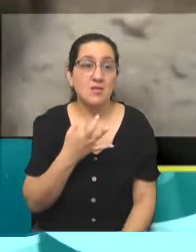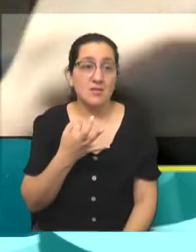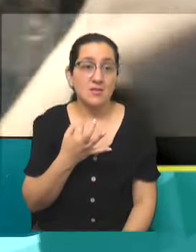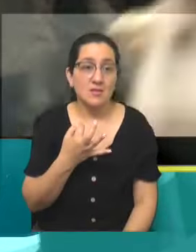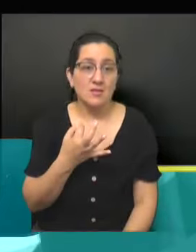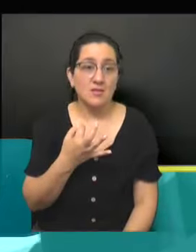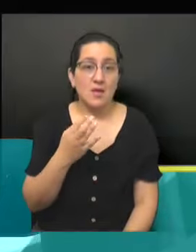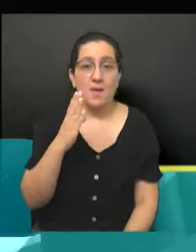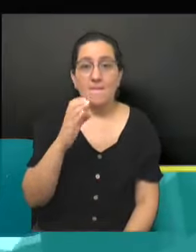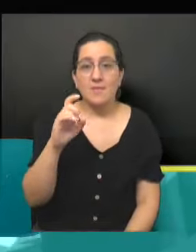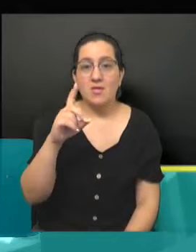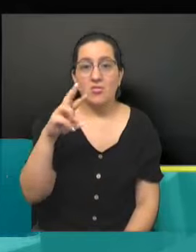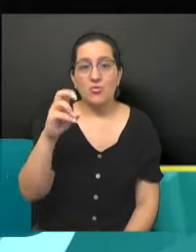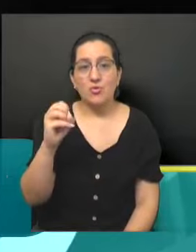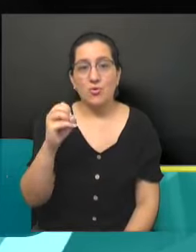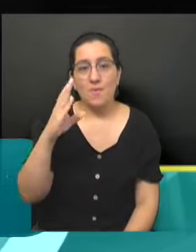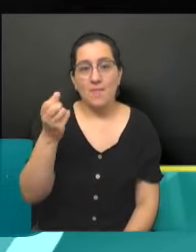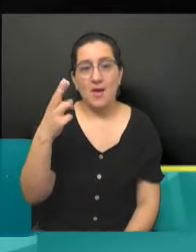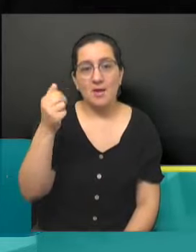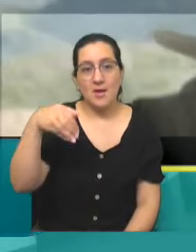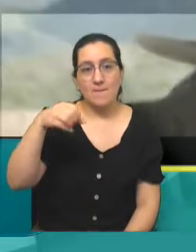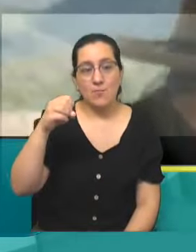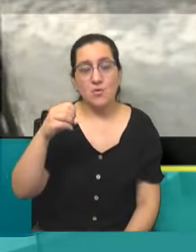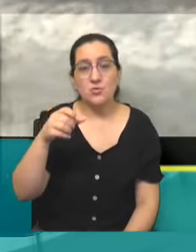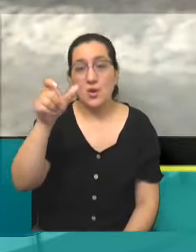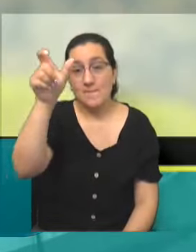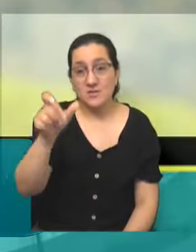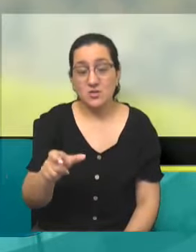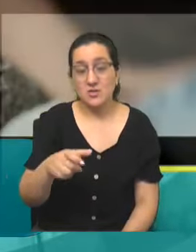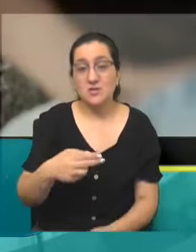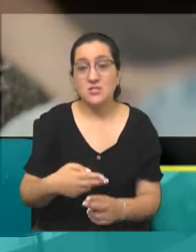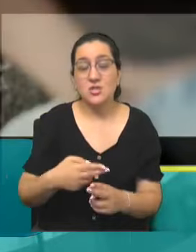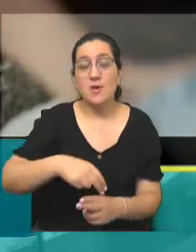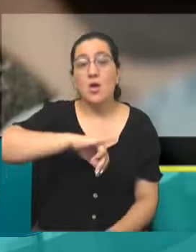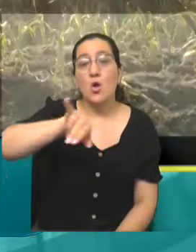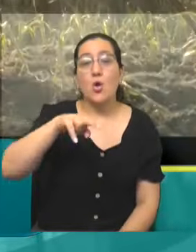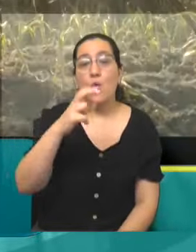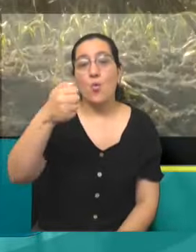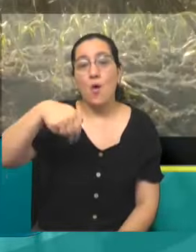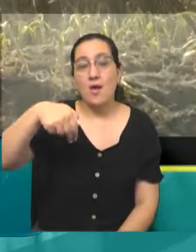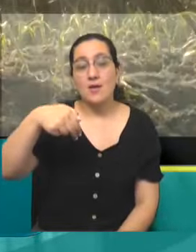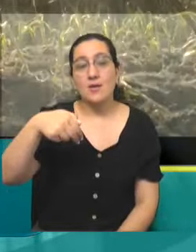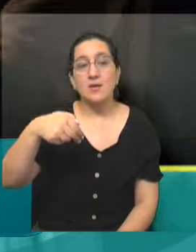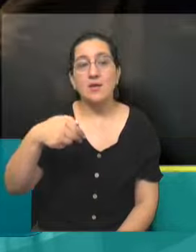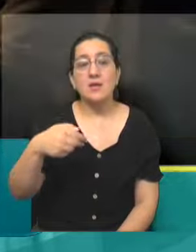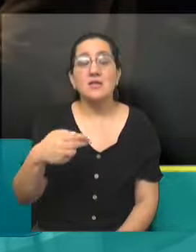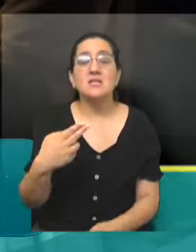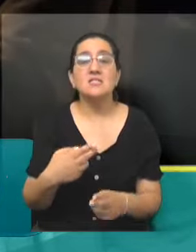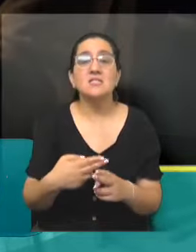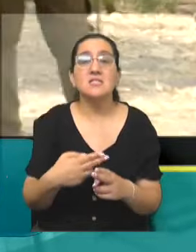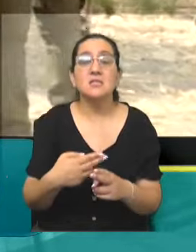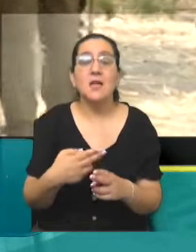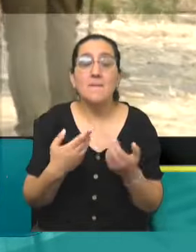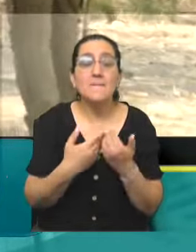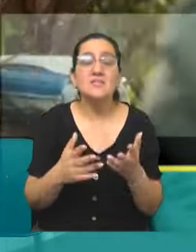el Pedro Páramo es esa historia de un personaje que se llama Juan Preciado, que arranca diciendo, vine a Comala a buscar